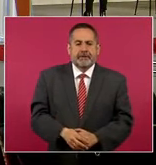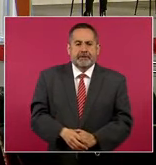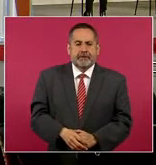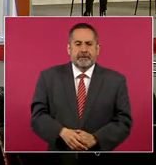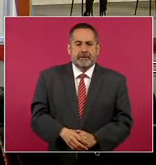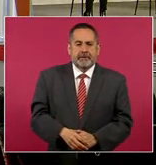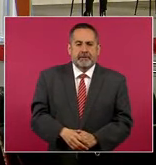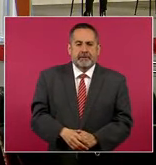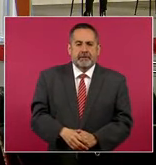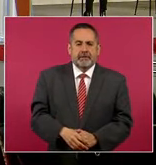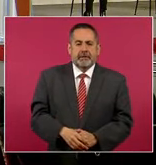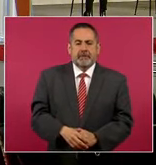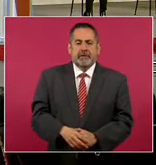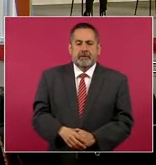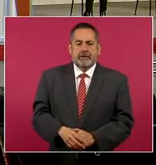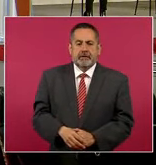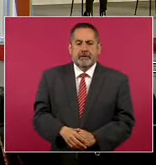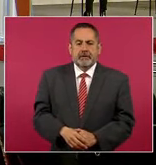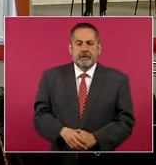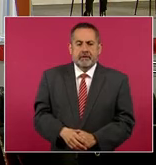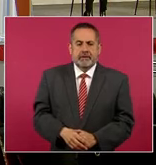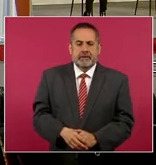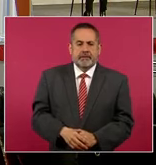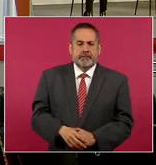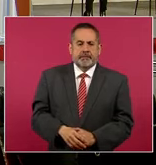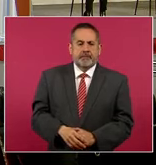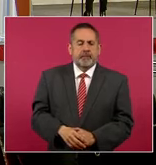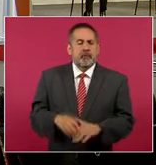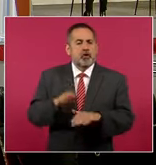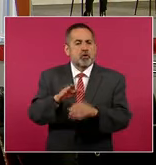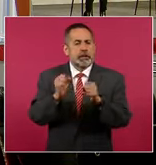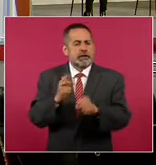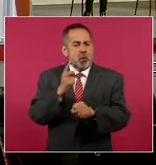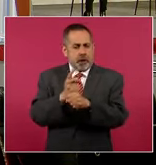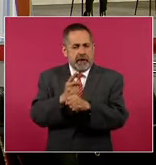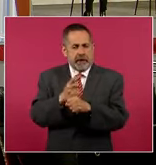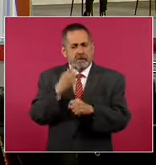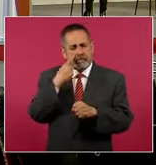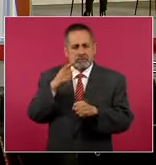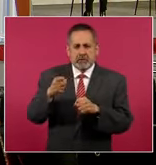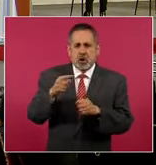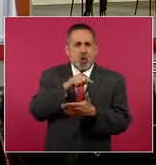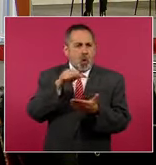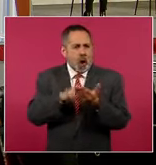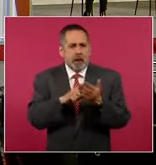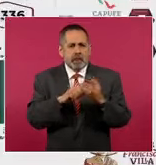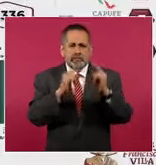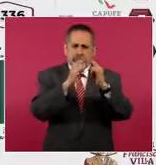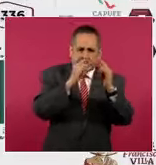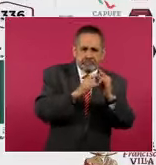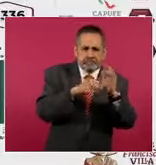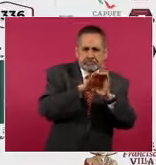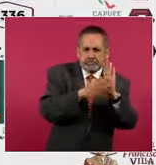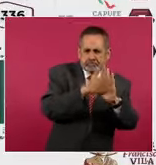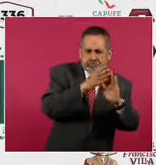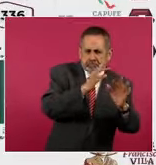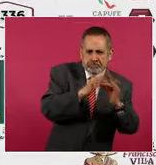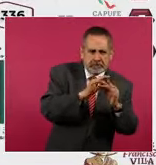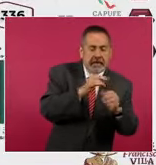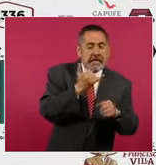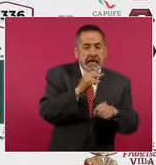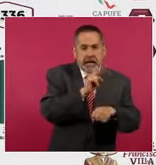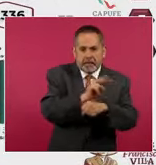En cuanto a seguridad e instalaciones estratégicas, aquí tanto el Ejército como la Guardia Nacional